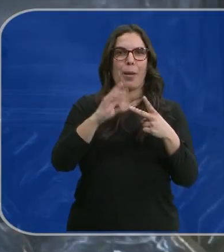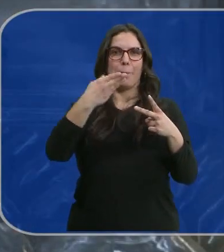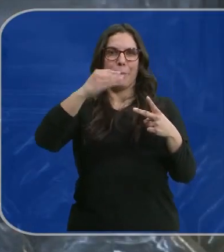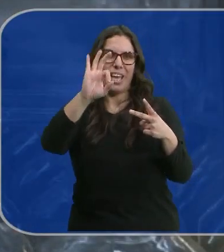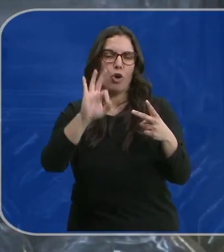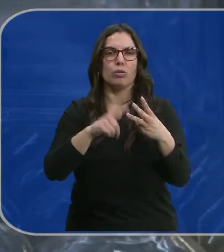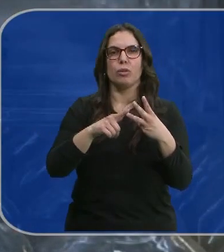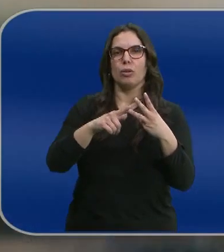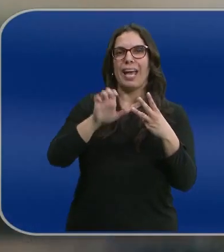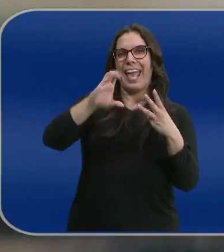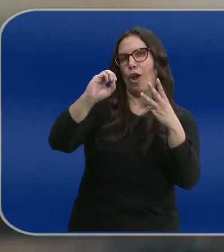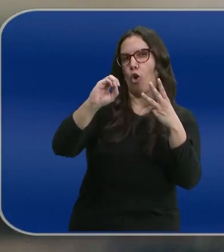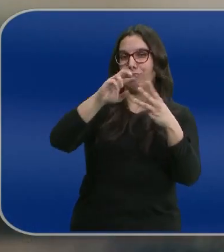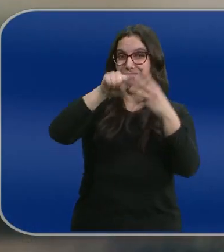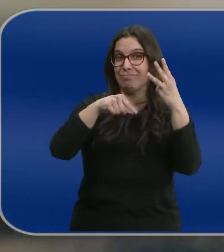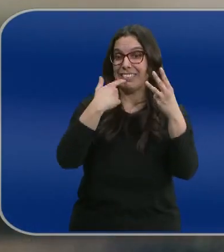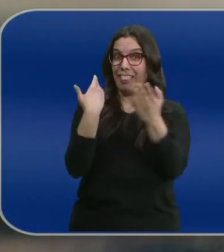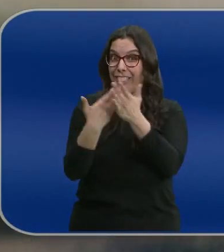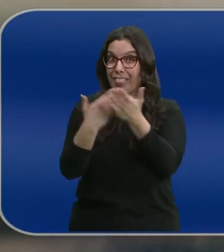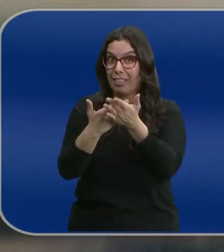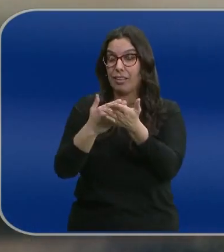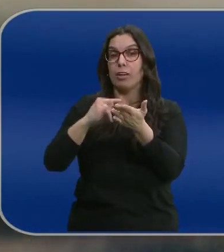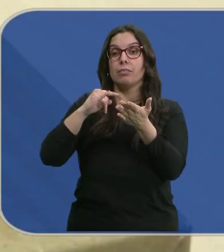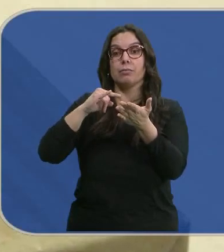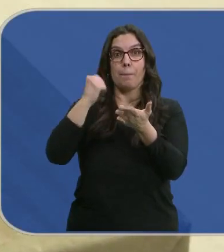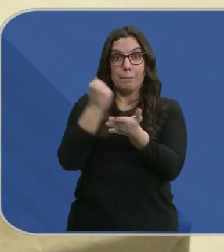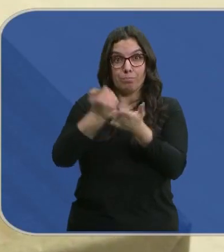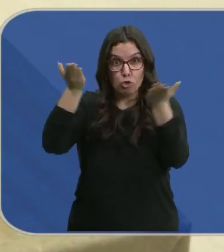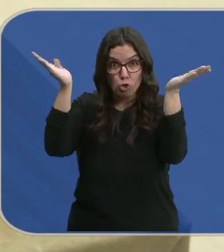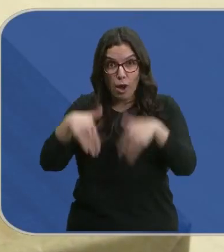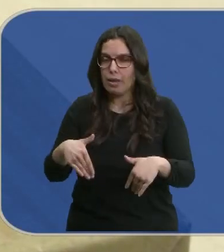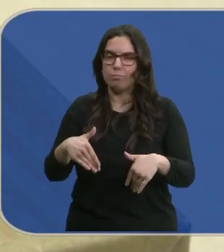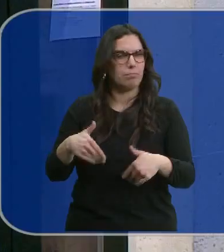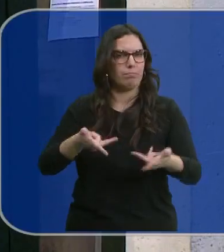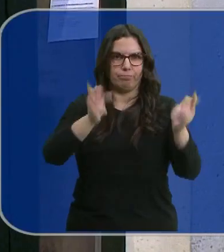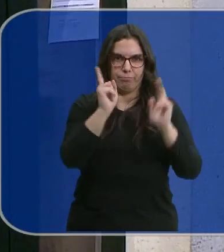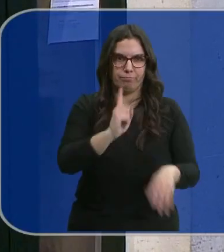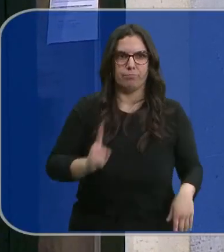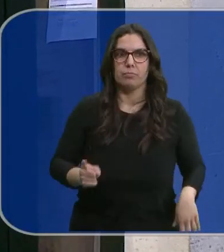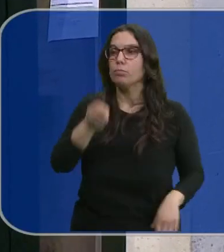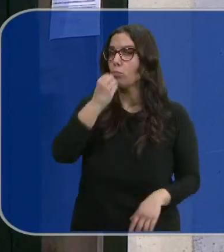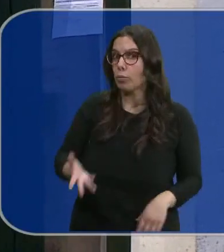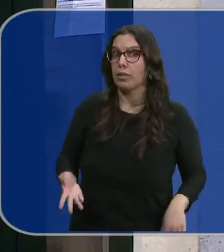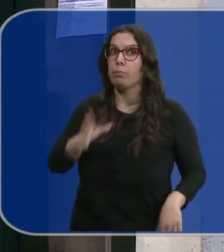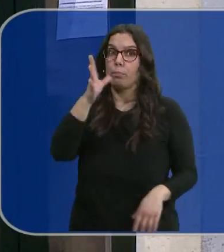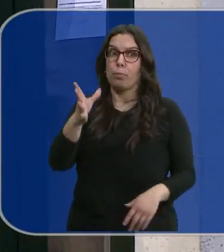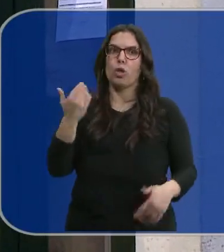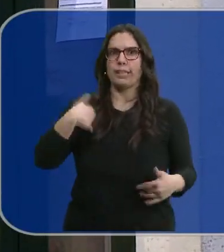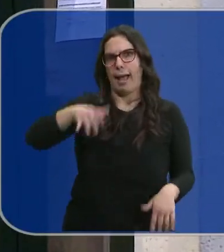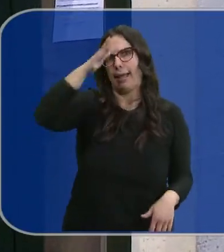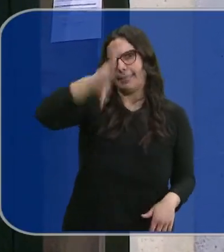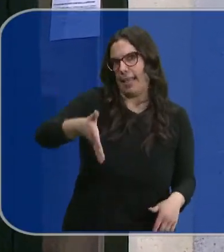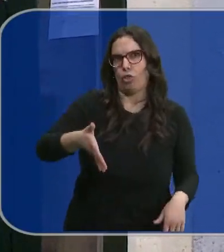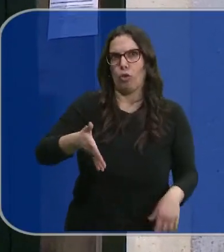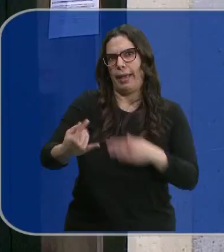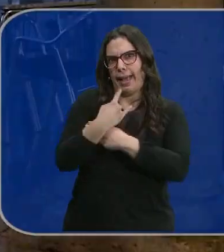o eco si no están basadas en los sistemas de certificación establecidos por las autoridades públicas. Muy bien, porque ya estamos